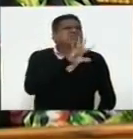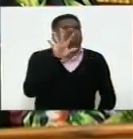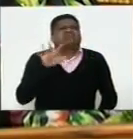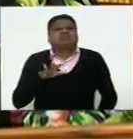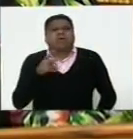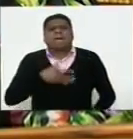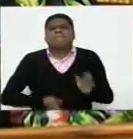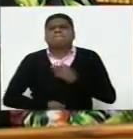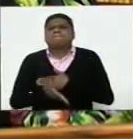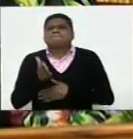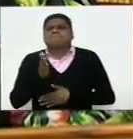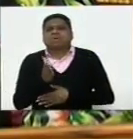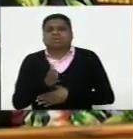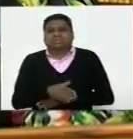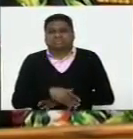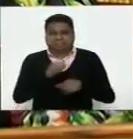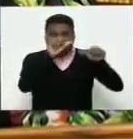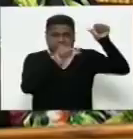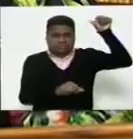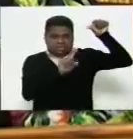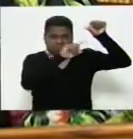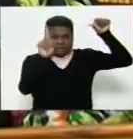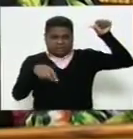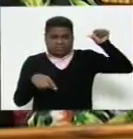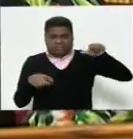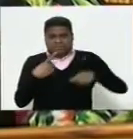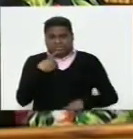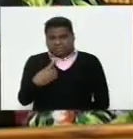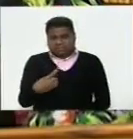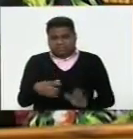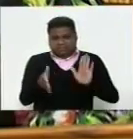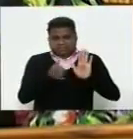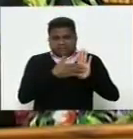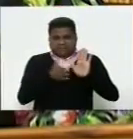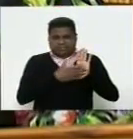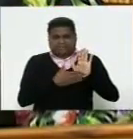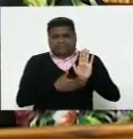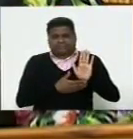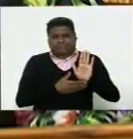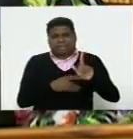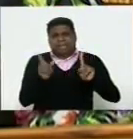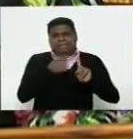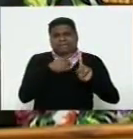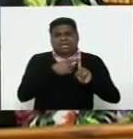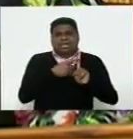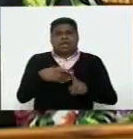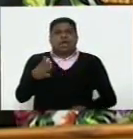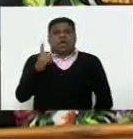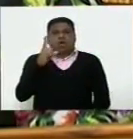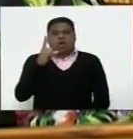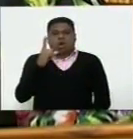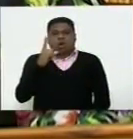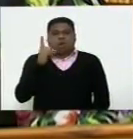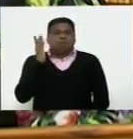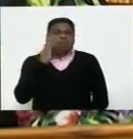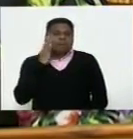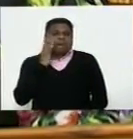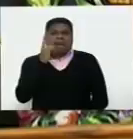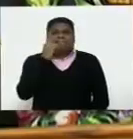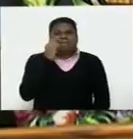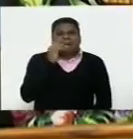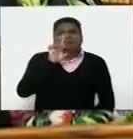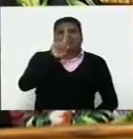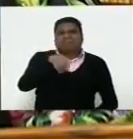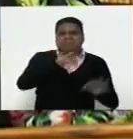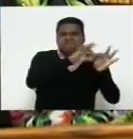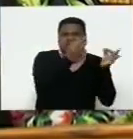deberá contener lo siguiente, abro comillas, las madres, los padres y las familias a quienes se les